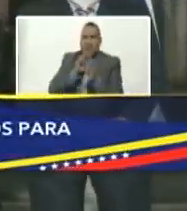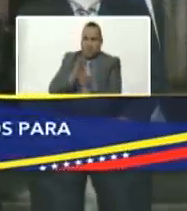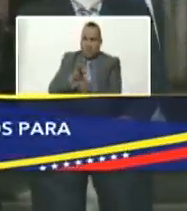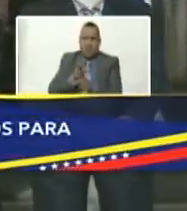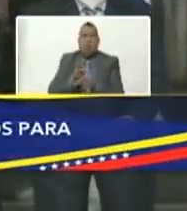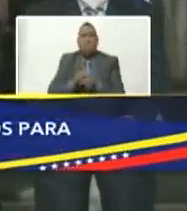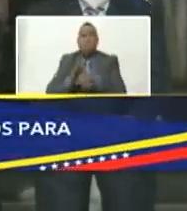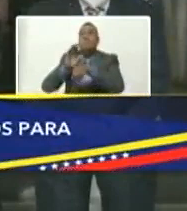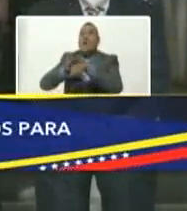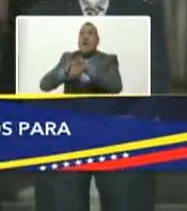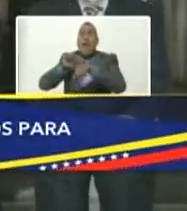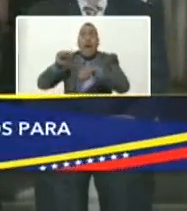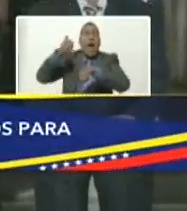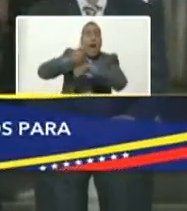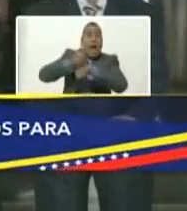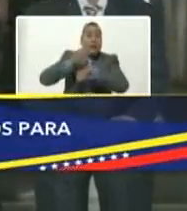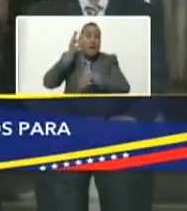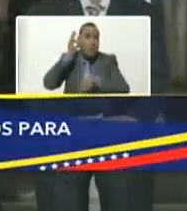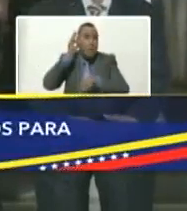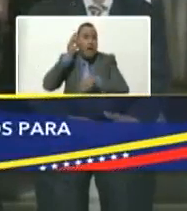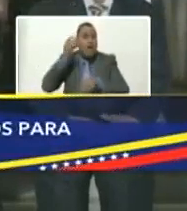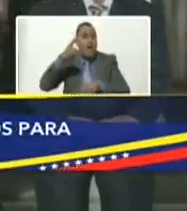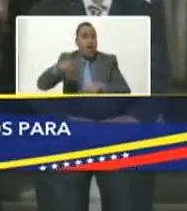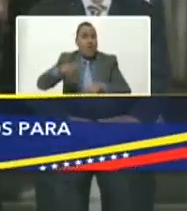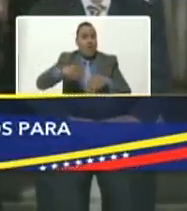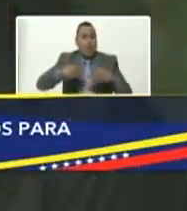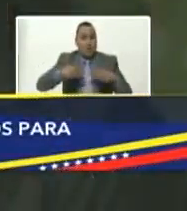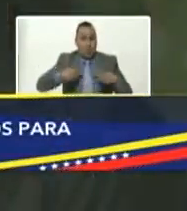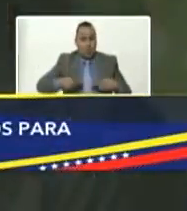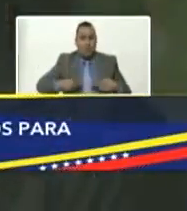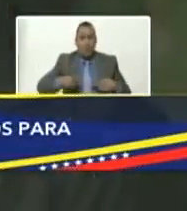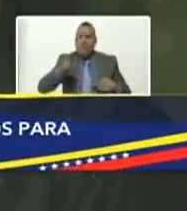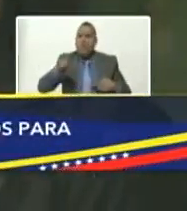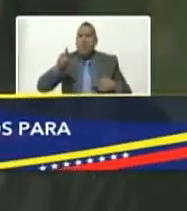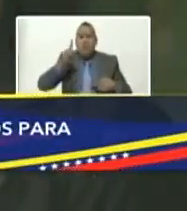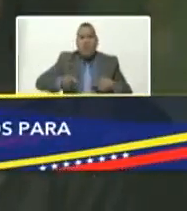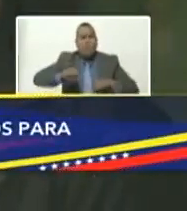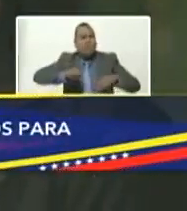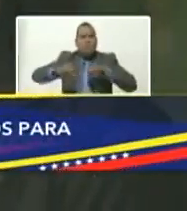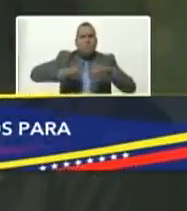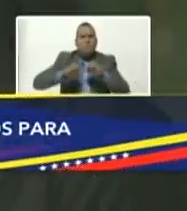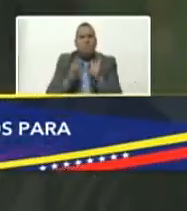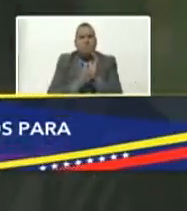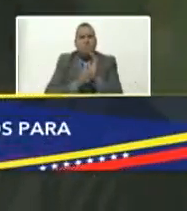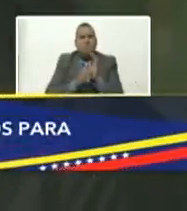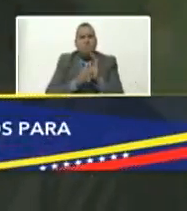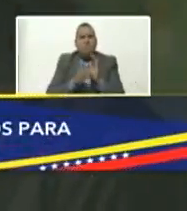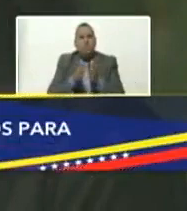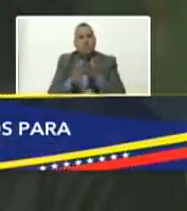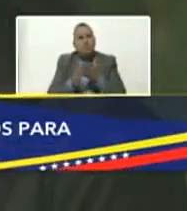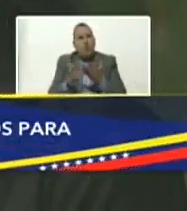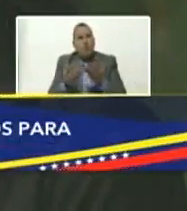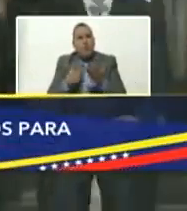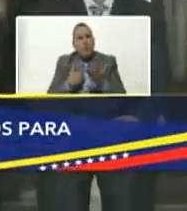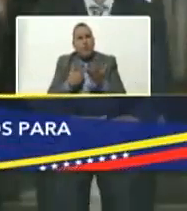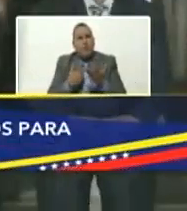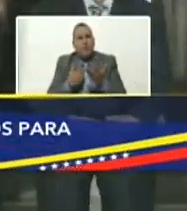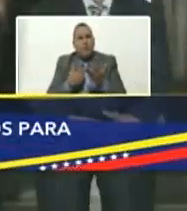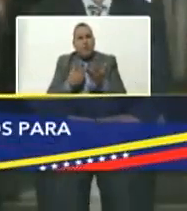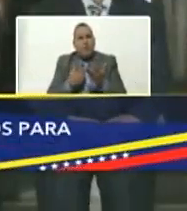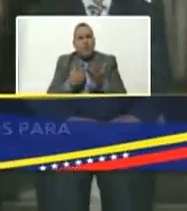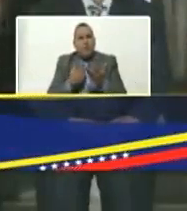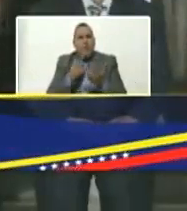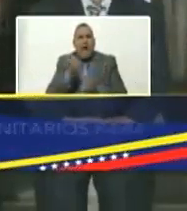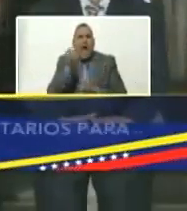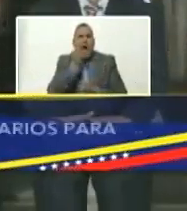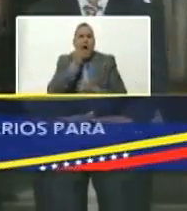Michelle Bachelet que tome acciones, tome cartas en el asunto de la